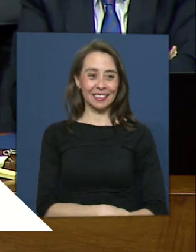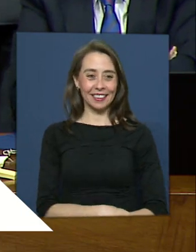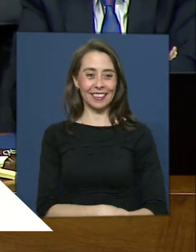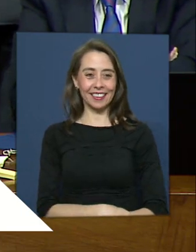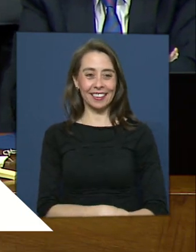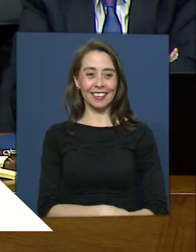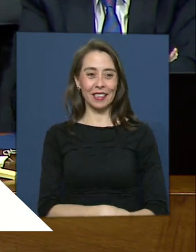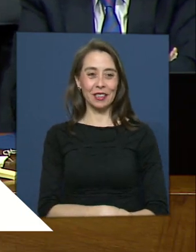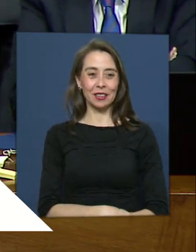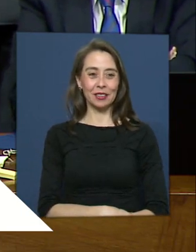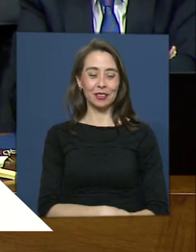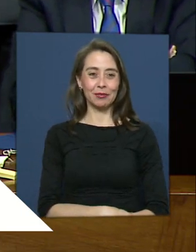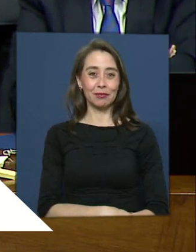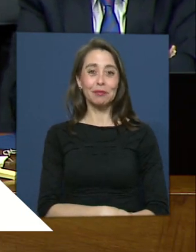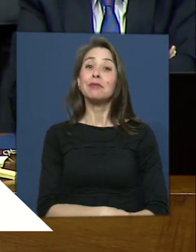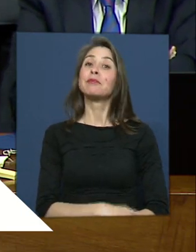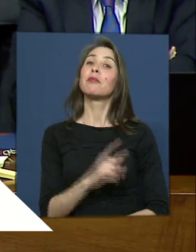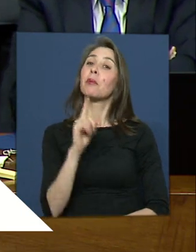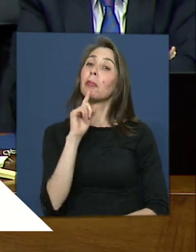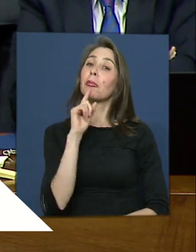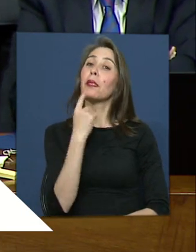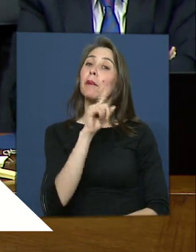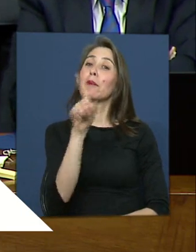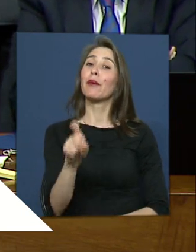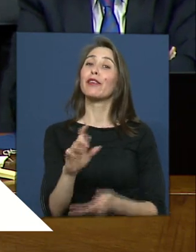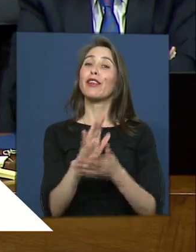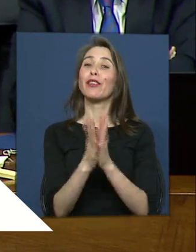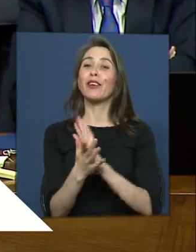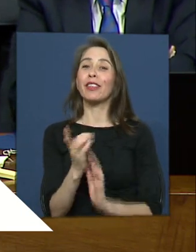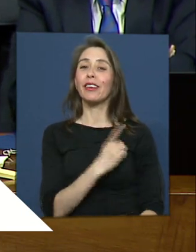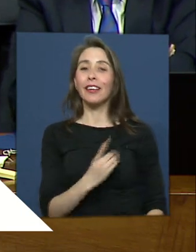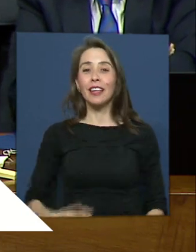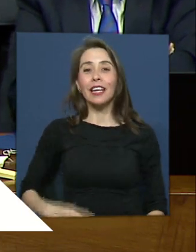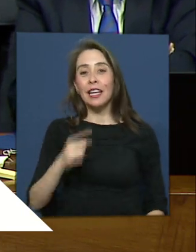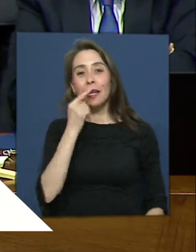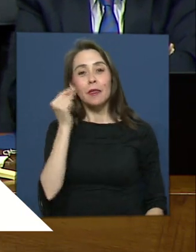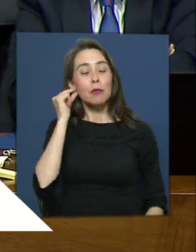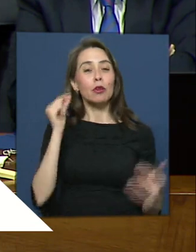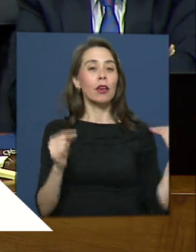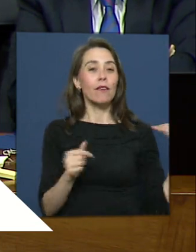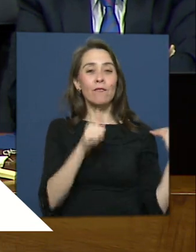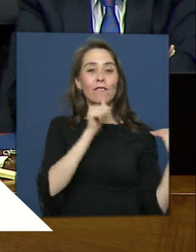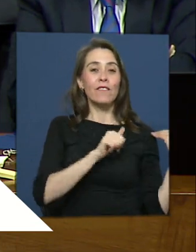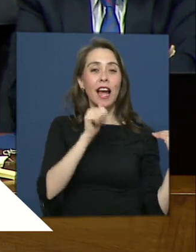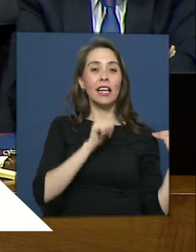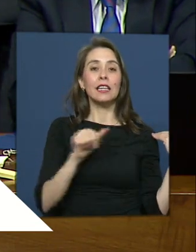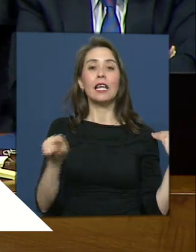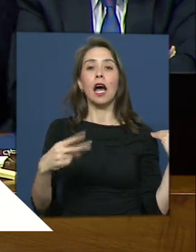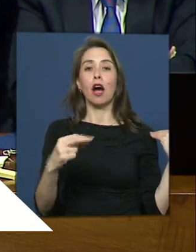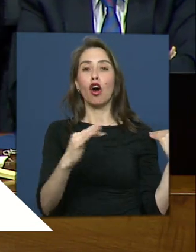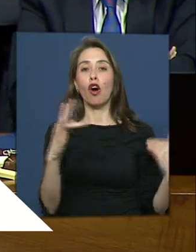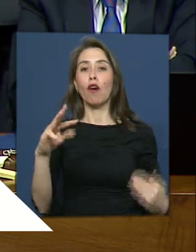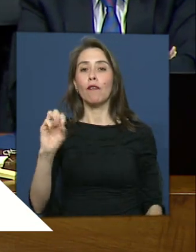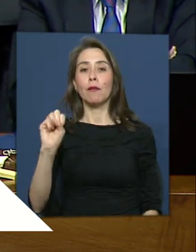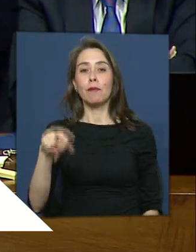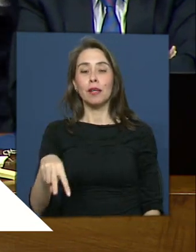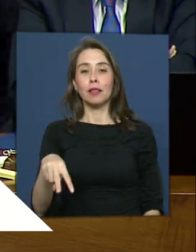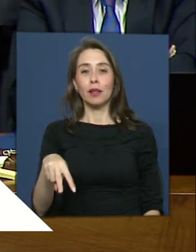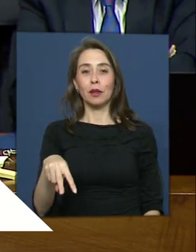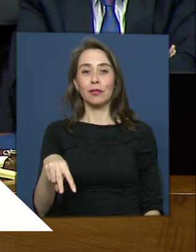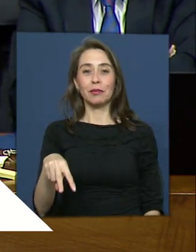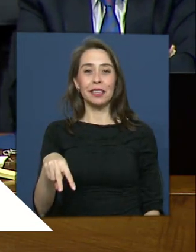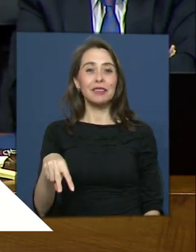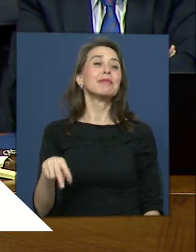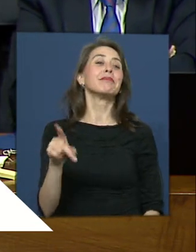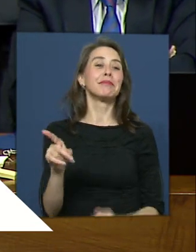¿Han votado todos los señores diputados y las señoras diputadas? No, faltan. No, diputados. Diputado, diputada Hoffman,